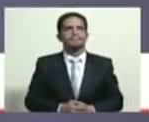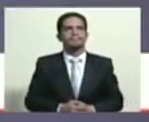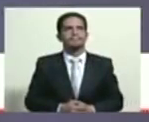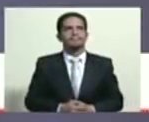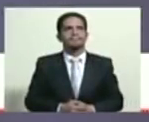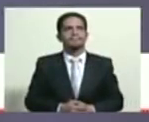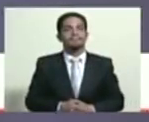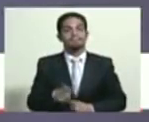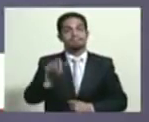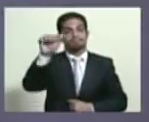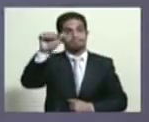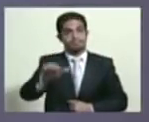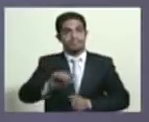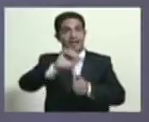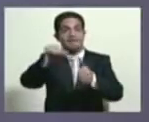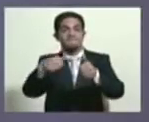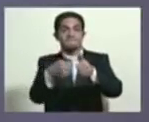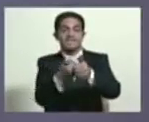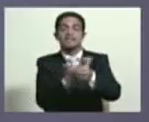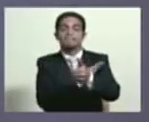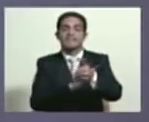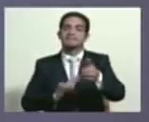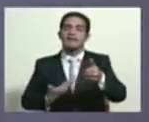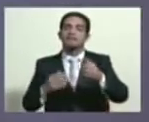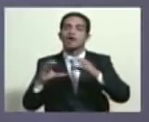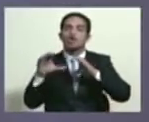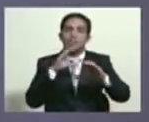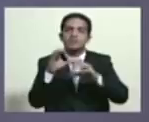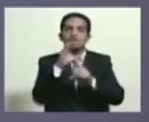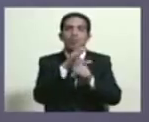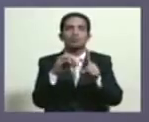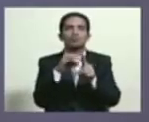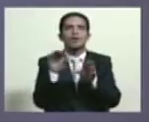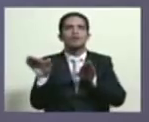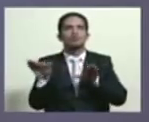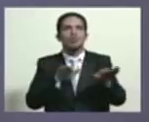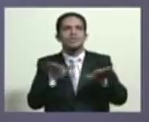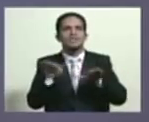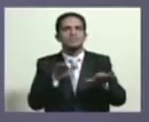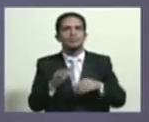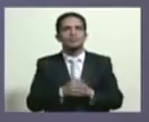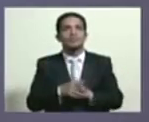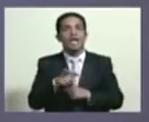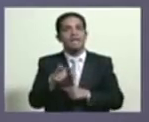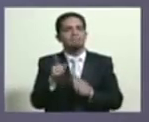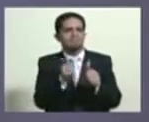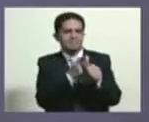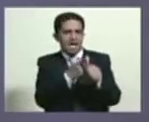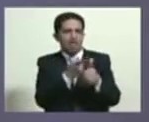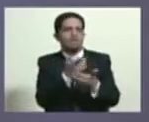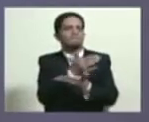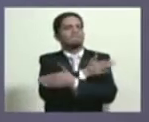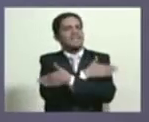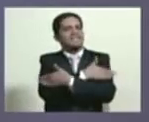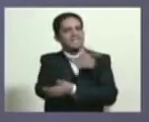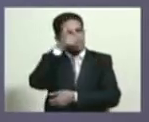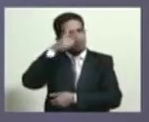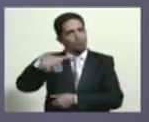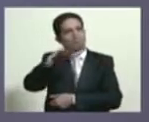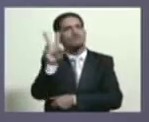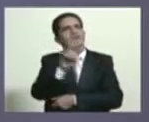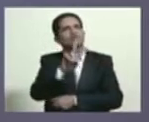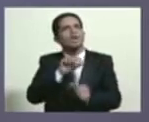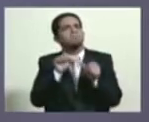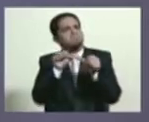Entonces, las declaraciones del vicepresidente sectorial de Comunicación, Cultura y Turismo, Jorge Rodríguez, quien daba primeramente, felicitó al pueblo de Venezuela en mantener